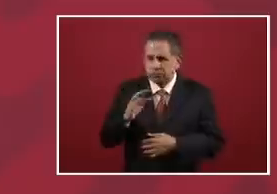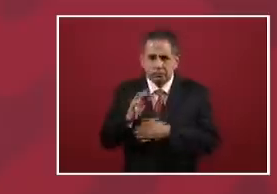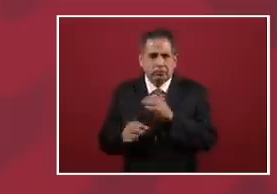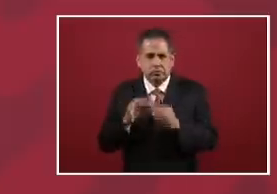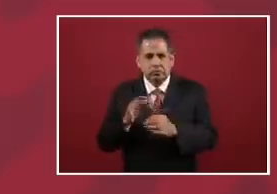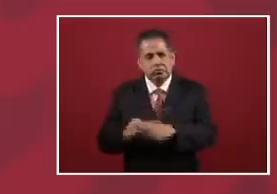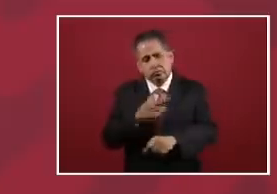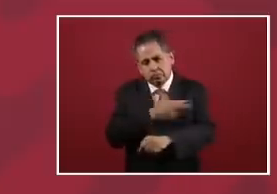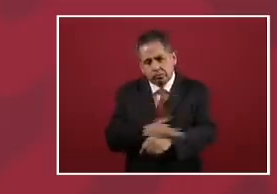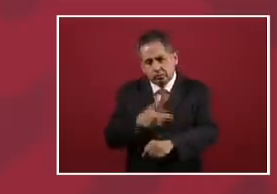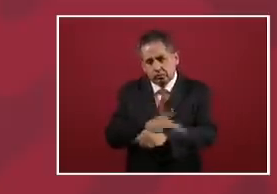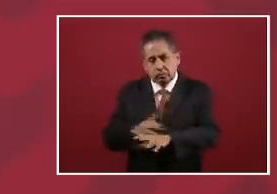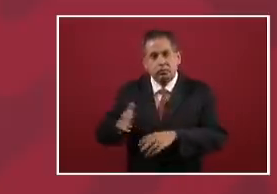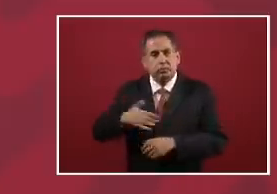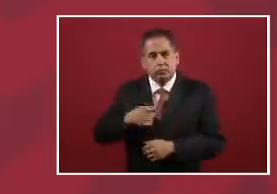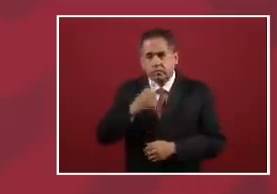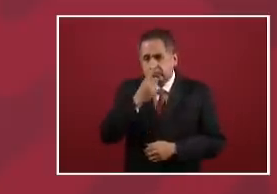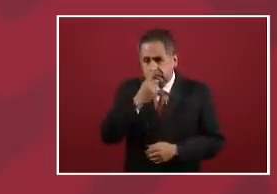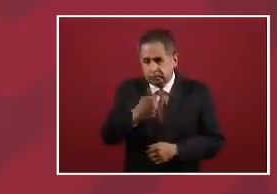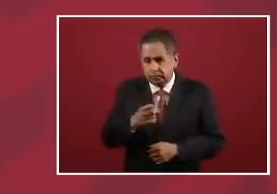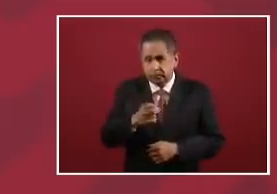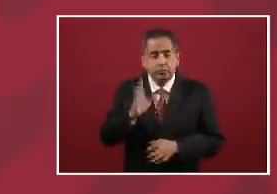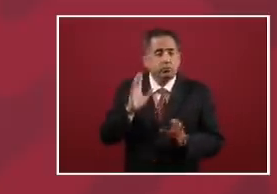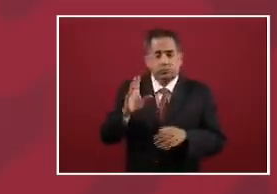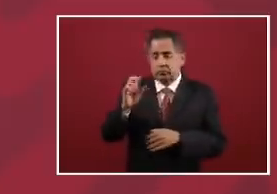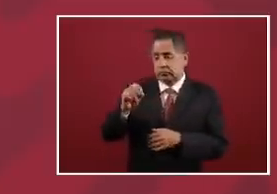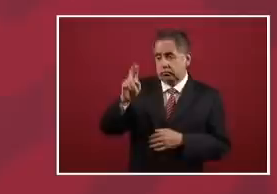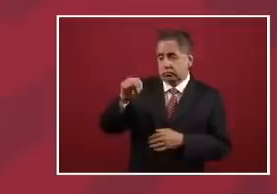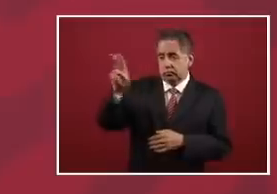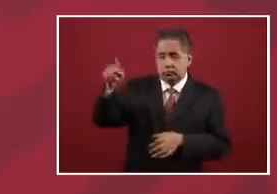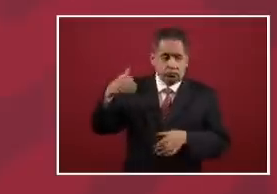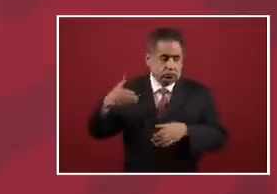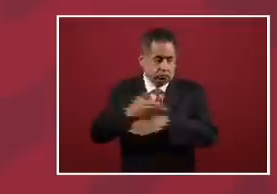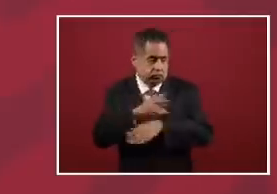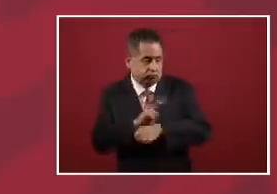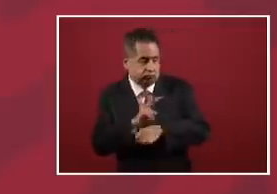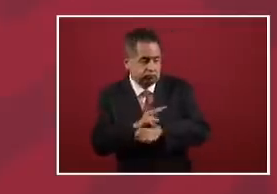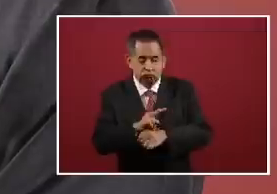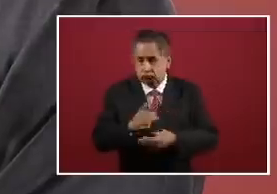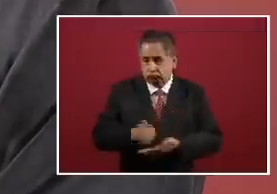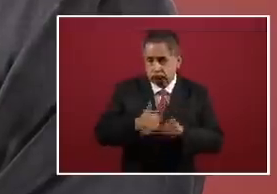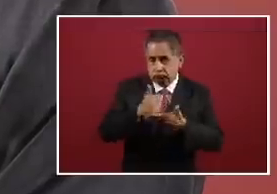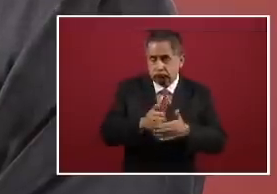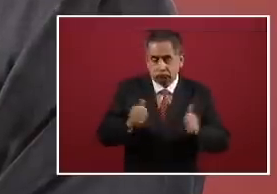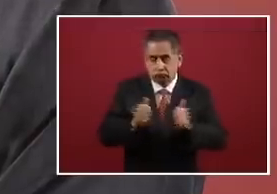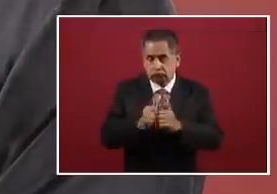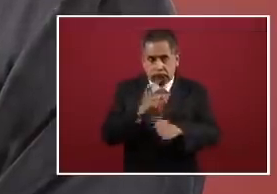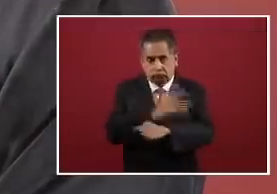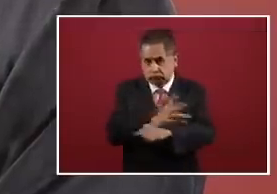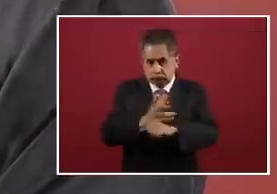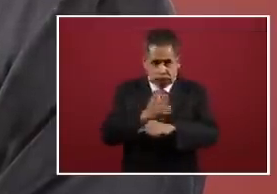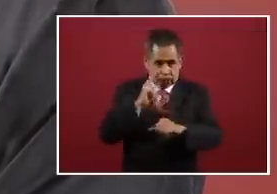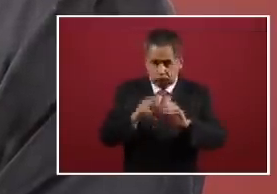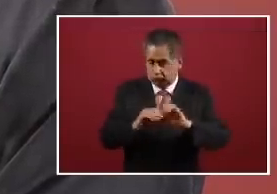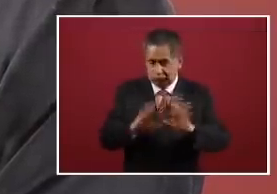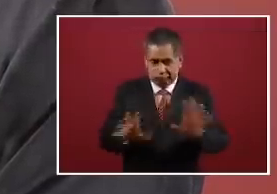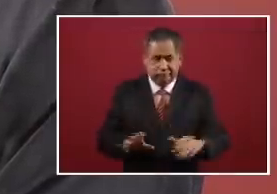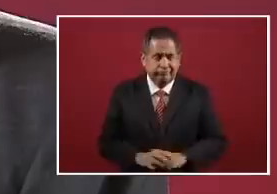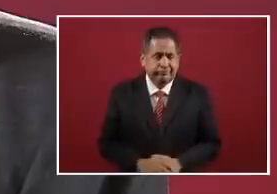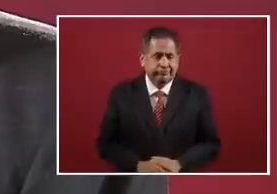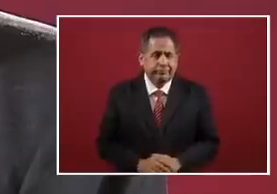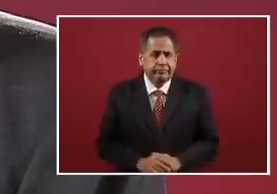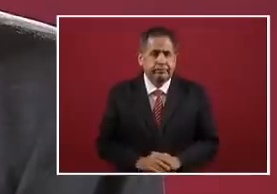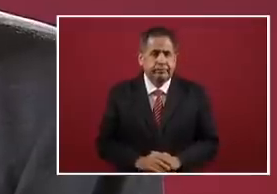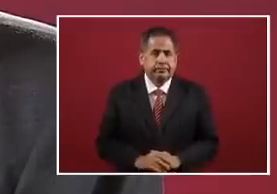un proceso, les digo, observado por la ONU con toda transparencia.